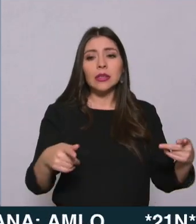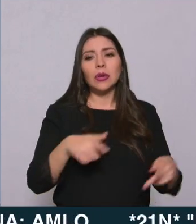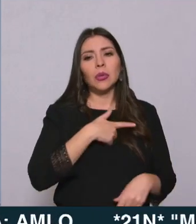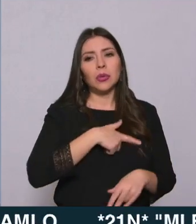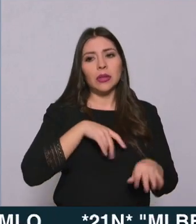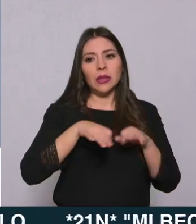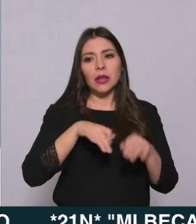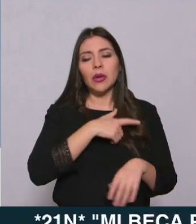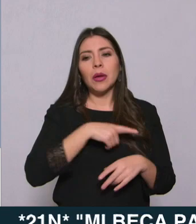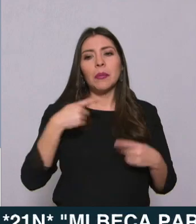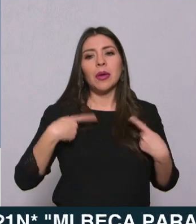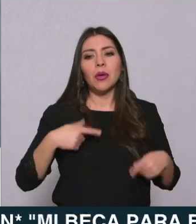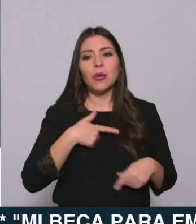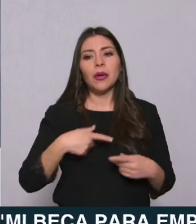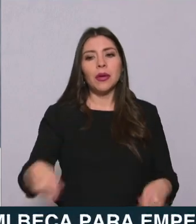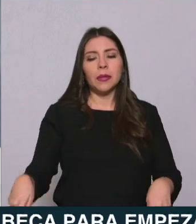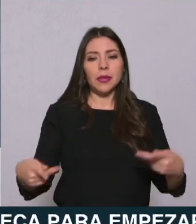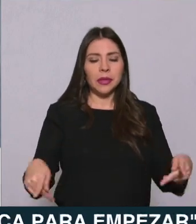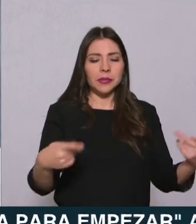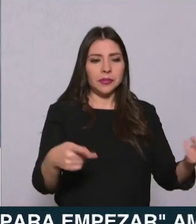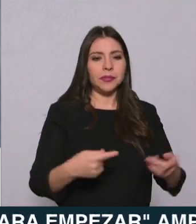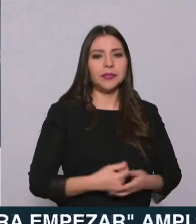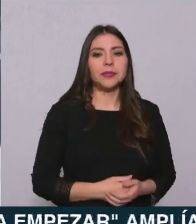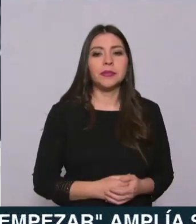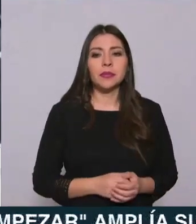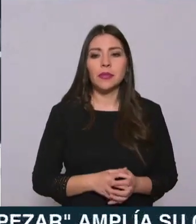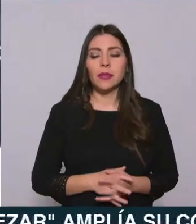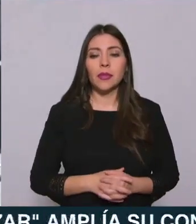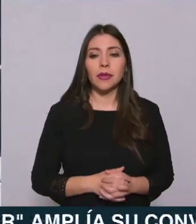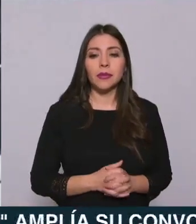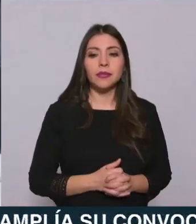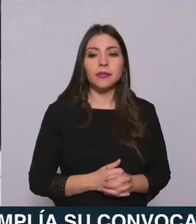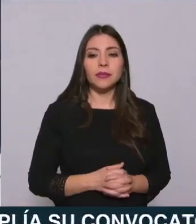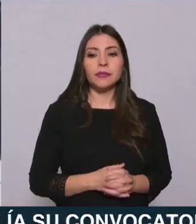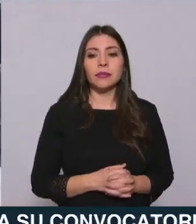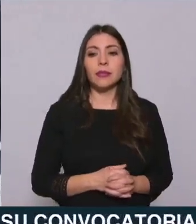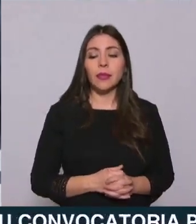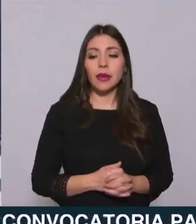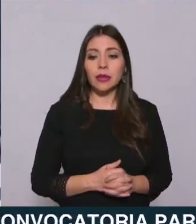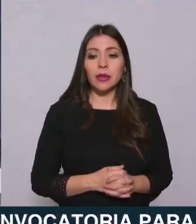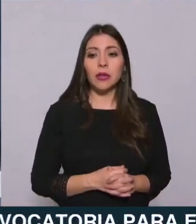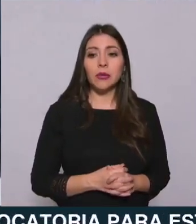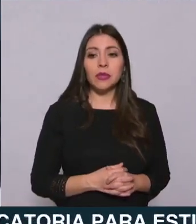personas les guste lo que venden. Con imágenes de Liber Rodríguez, Mariana Sánchez, 21 Noticias.